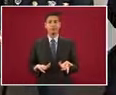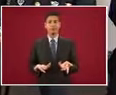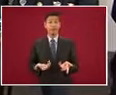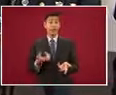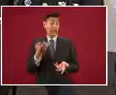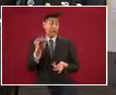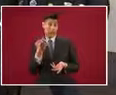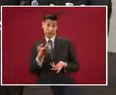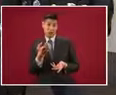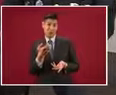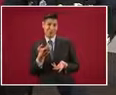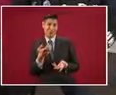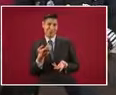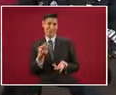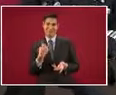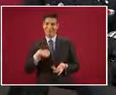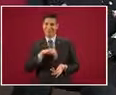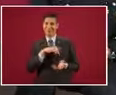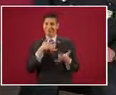hacer historia,